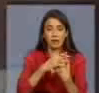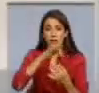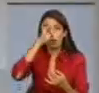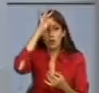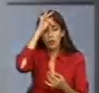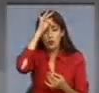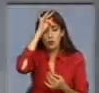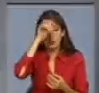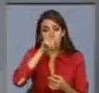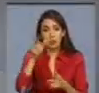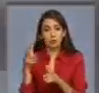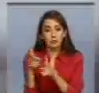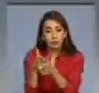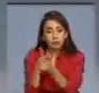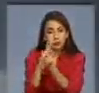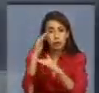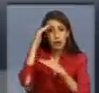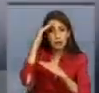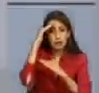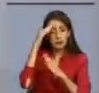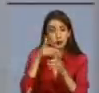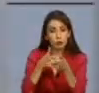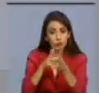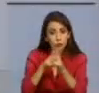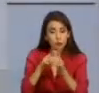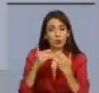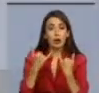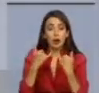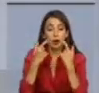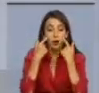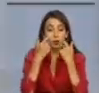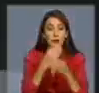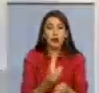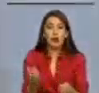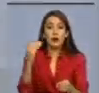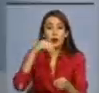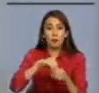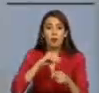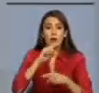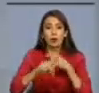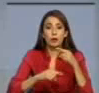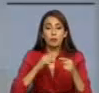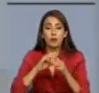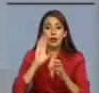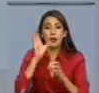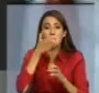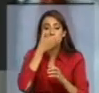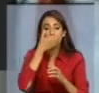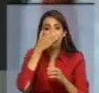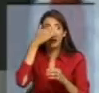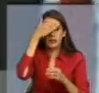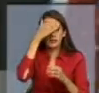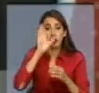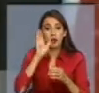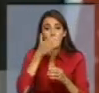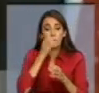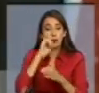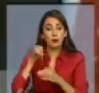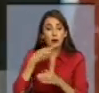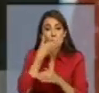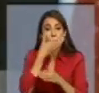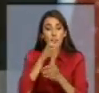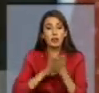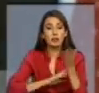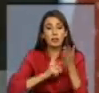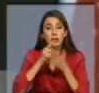de un disparo por parte de la policía, organismo que confirmó su radicalización al autodenominado Estado Islámico. Las notas estaban escritas